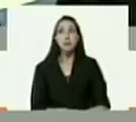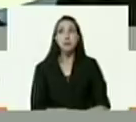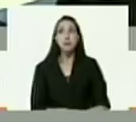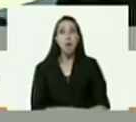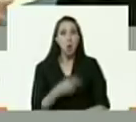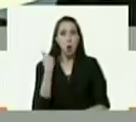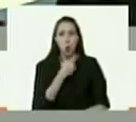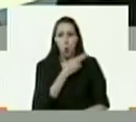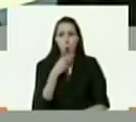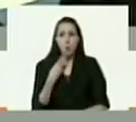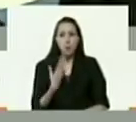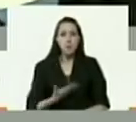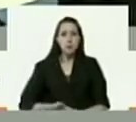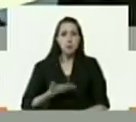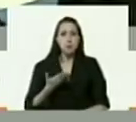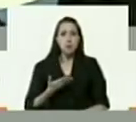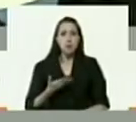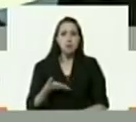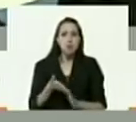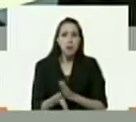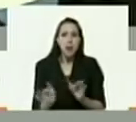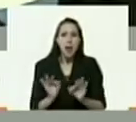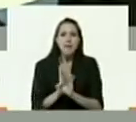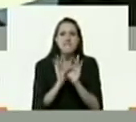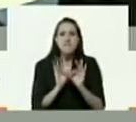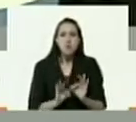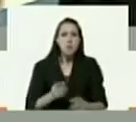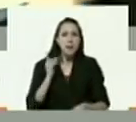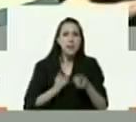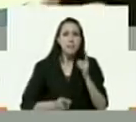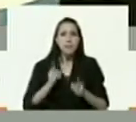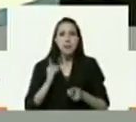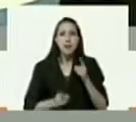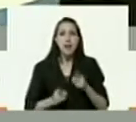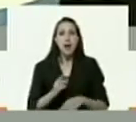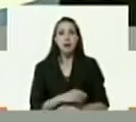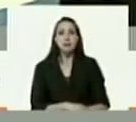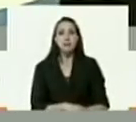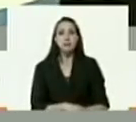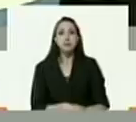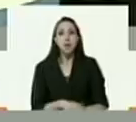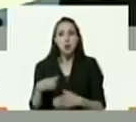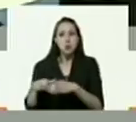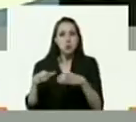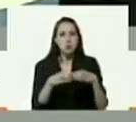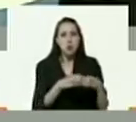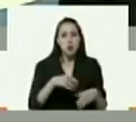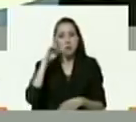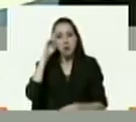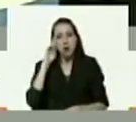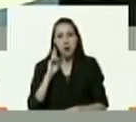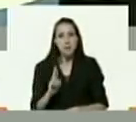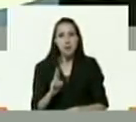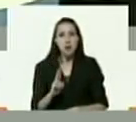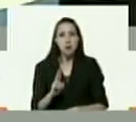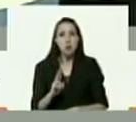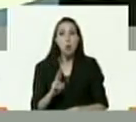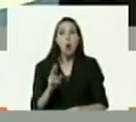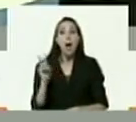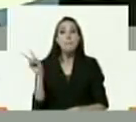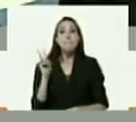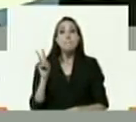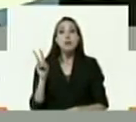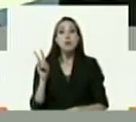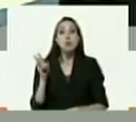evaluación, dependerá de las posibilidades, del análisis que hagan los equipos y del respeto hacia Venezuela, hacia su